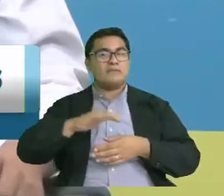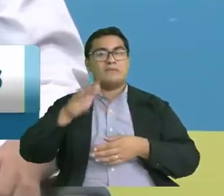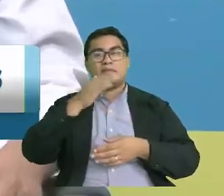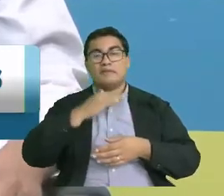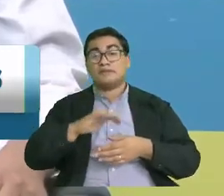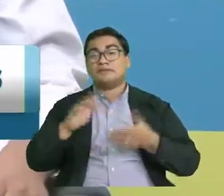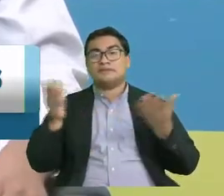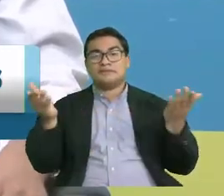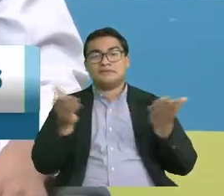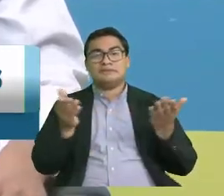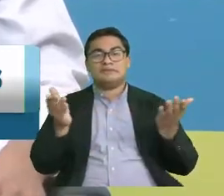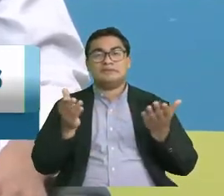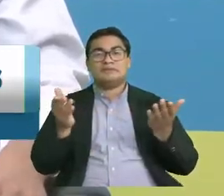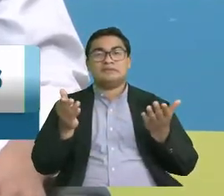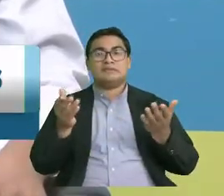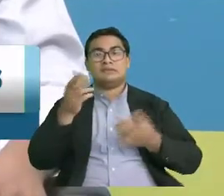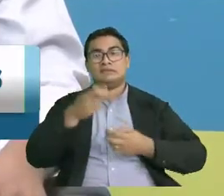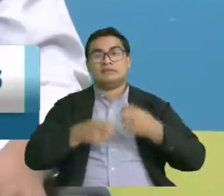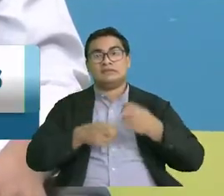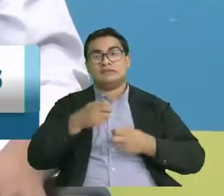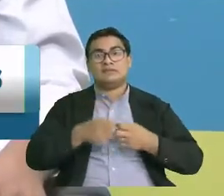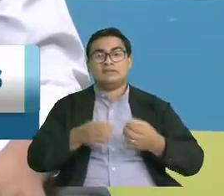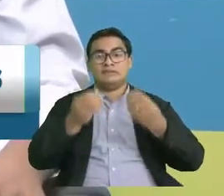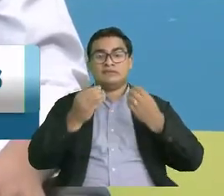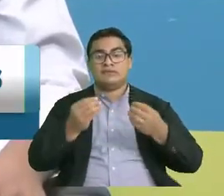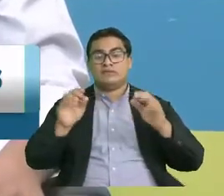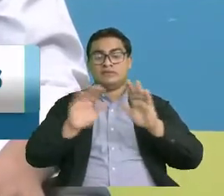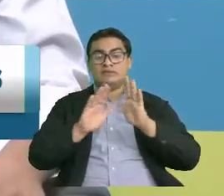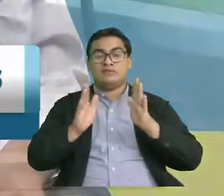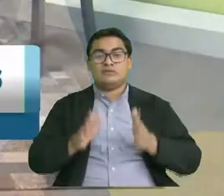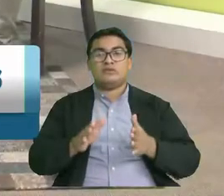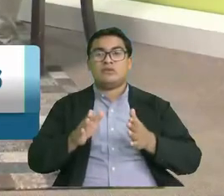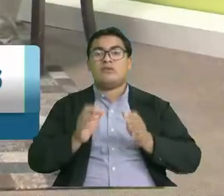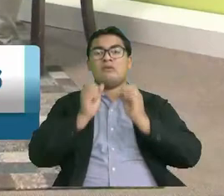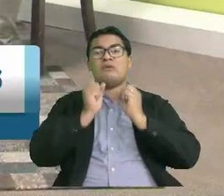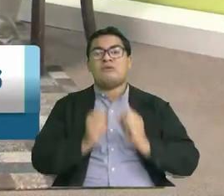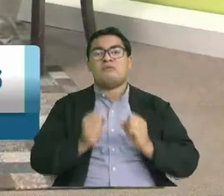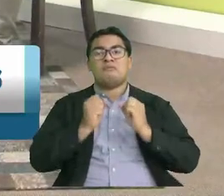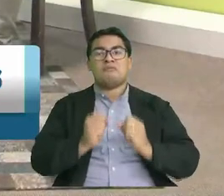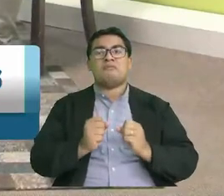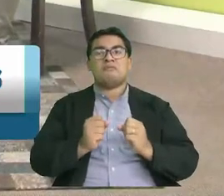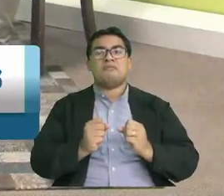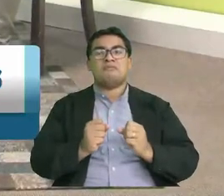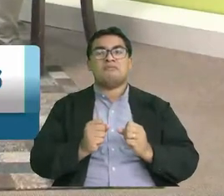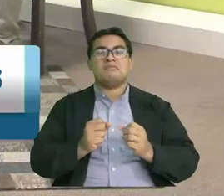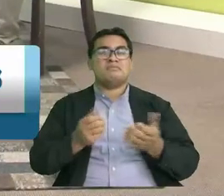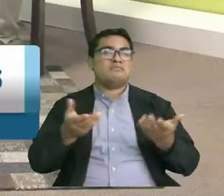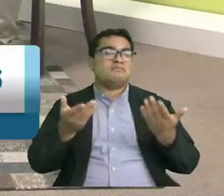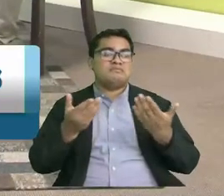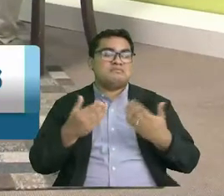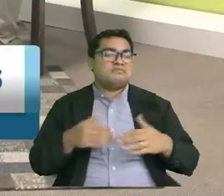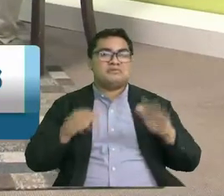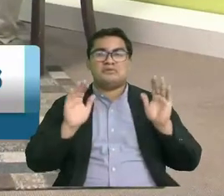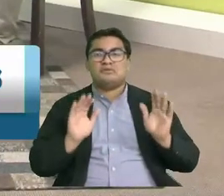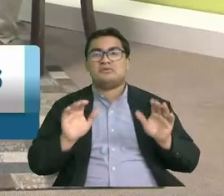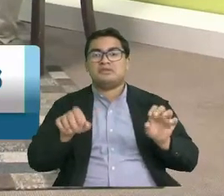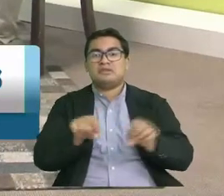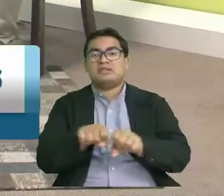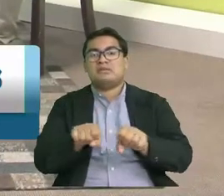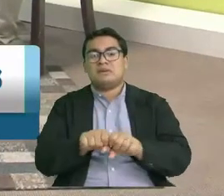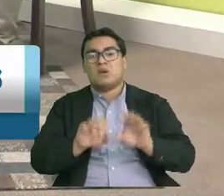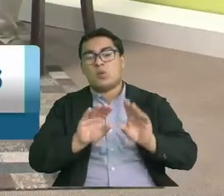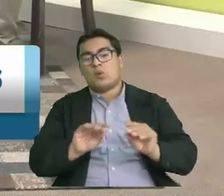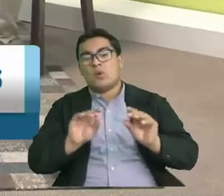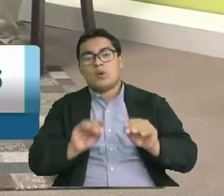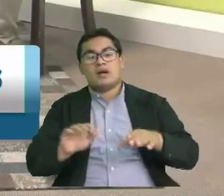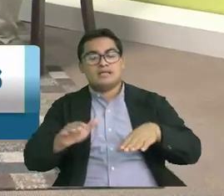todo esto ocurre bastante con las niñas, fíjate, con las sandalias. Sí, con los varoncitos es más es infrecuente, porque el varoncito siempre le busca su